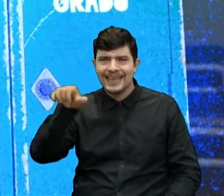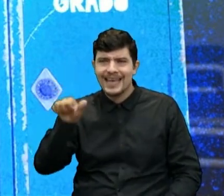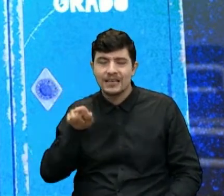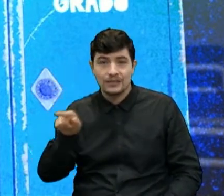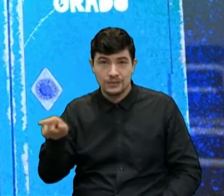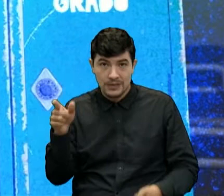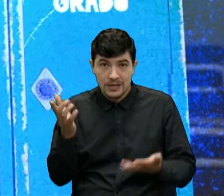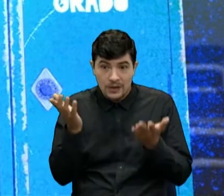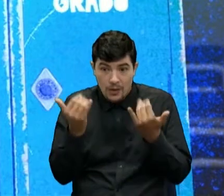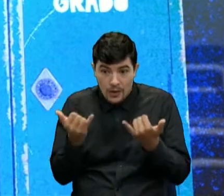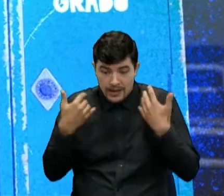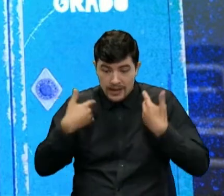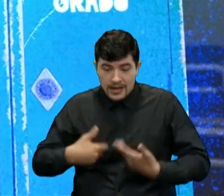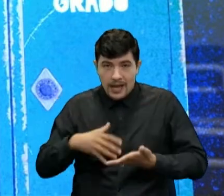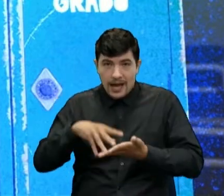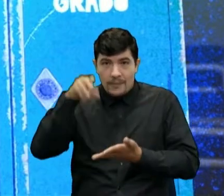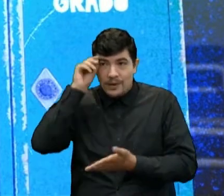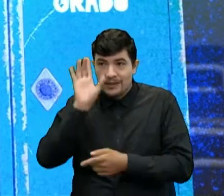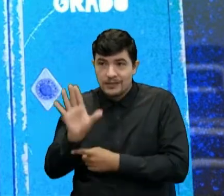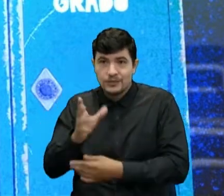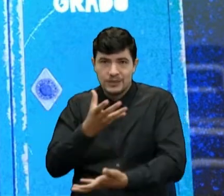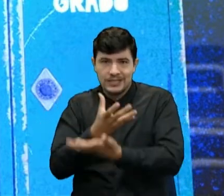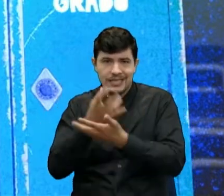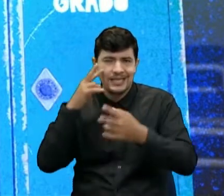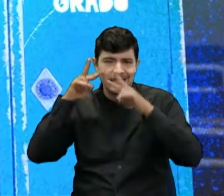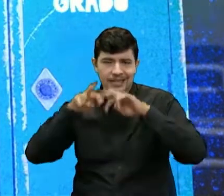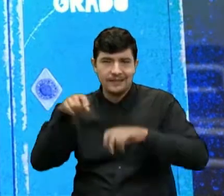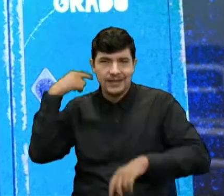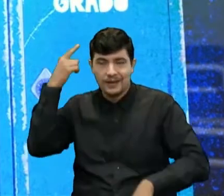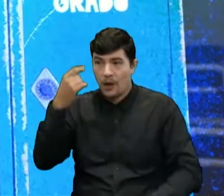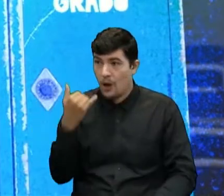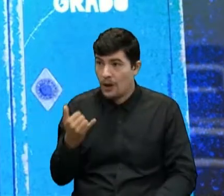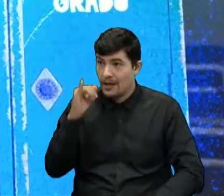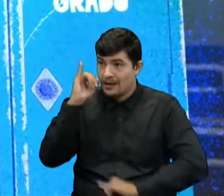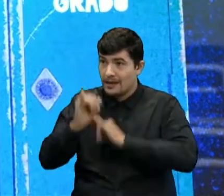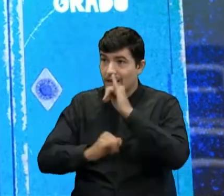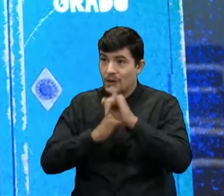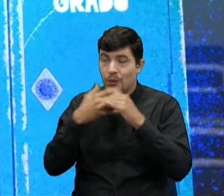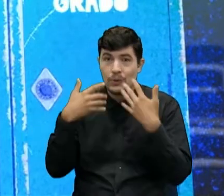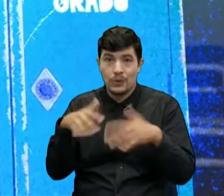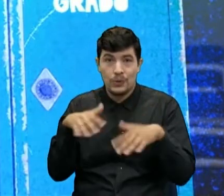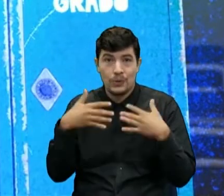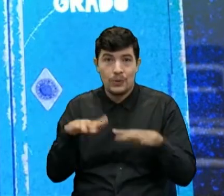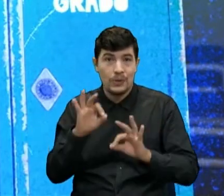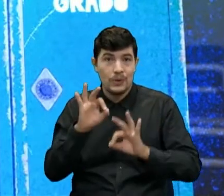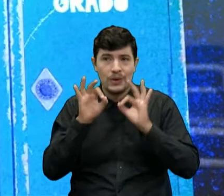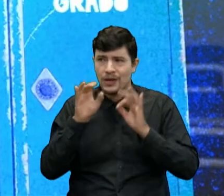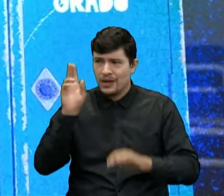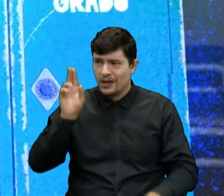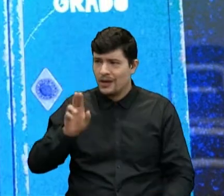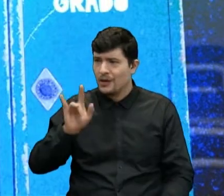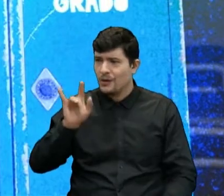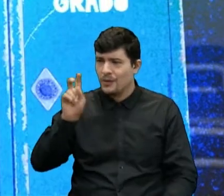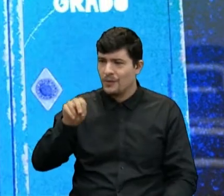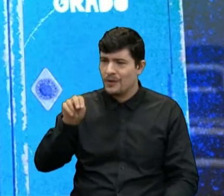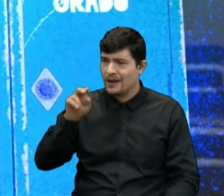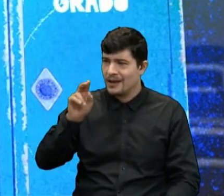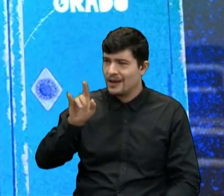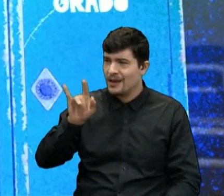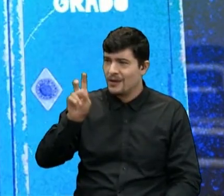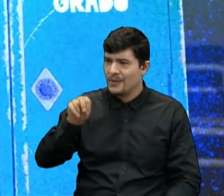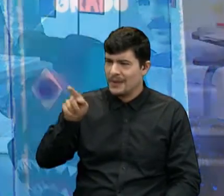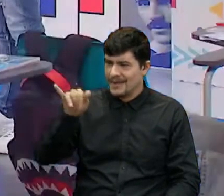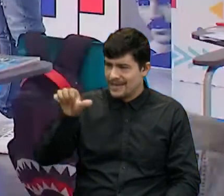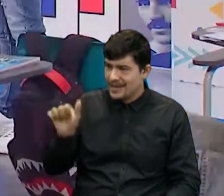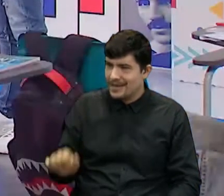Aprendiendo con el científico Así es Mr. Frank Pero internacionales No se me ha vuelto ¿No? Sí, no, ya Porque dice que de Hungría ¿De dónde? De